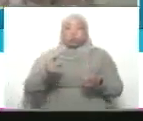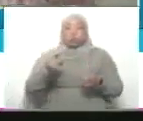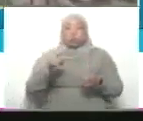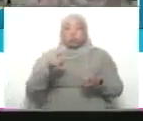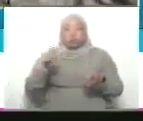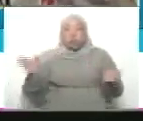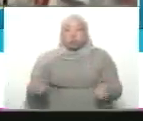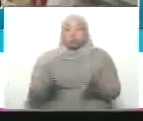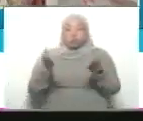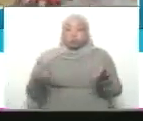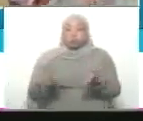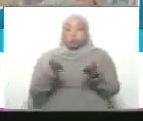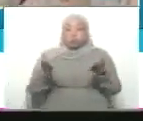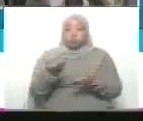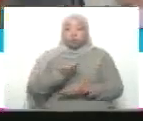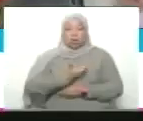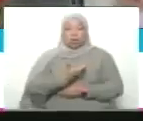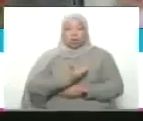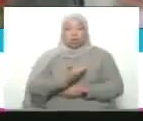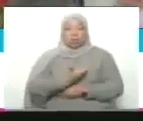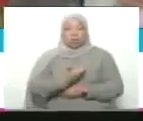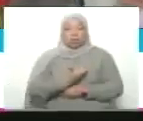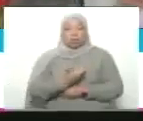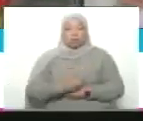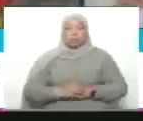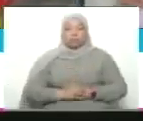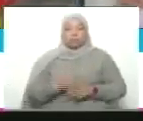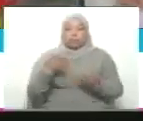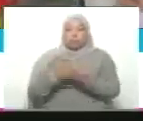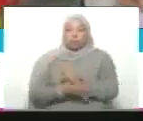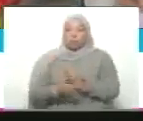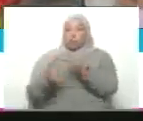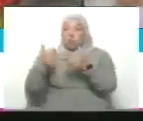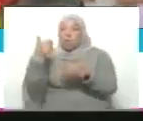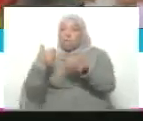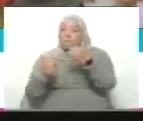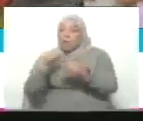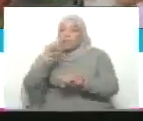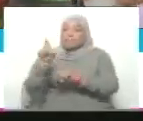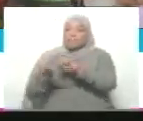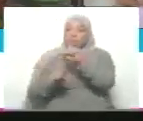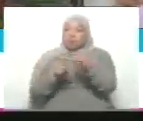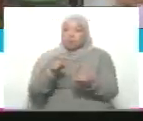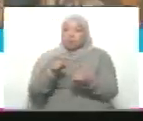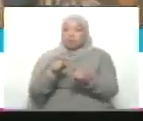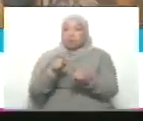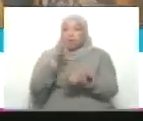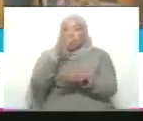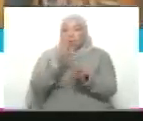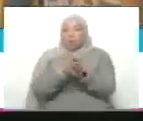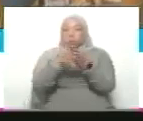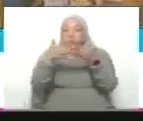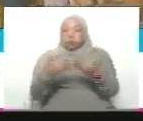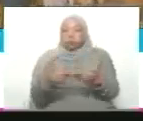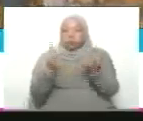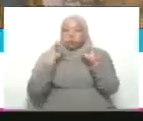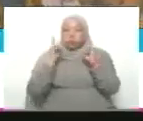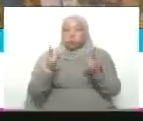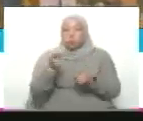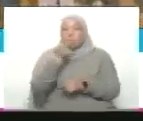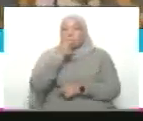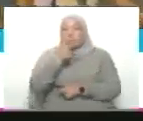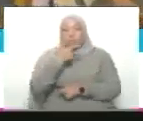que hemos propuesto al señor alcalde Rafael Morales someter a consideración del pueblo el bautizo de ese hermosamente